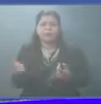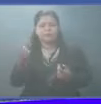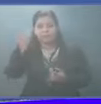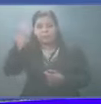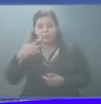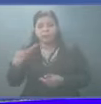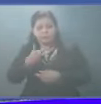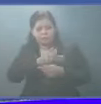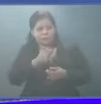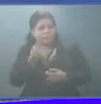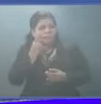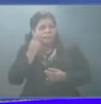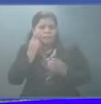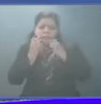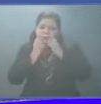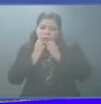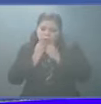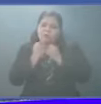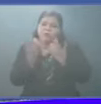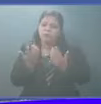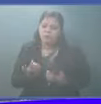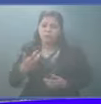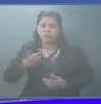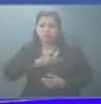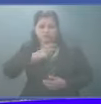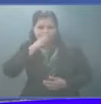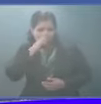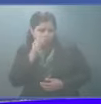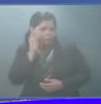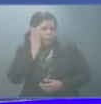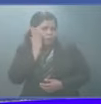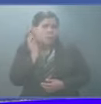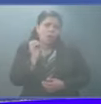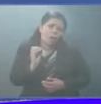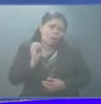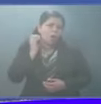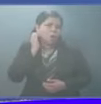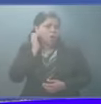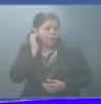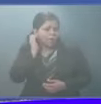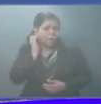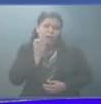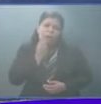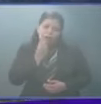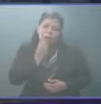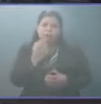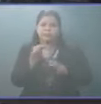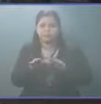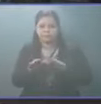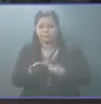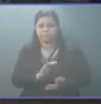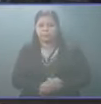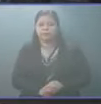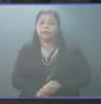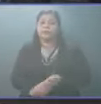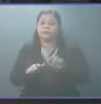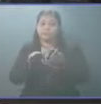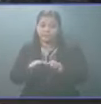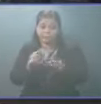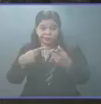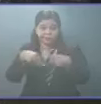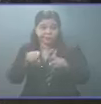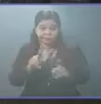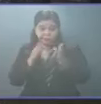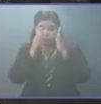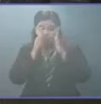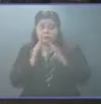vamos a dar o qué cuidado vamos a dar a nuestros padres, a nuestros abuelos. Y para ello comenzamos contigo, Max. Gracias a Eugenia y gracias a usted, amigo televidente